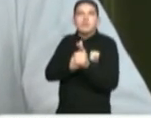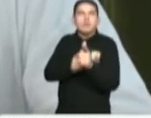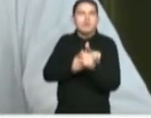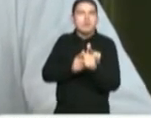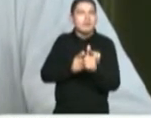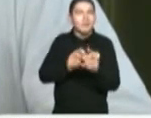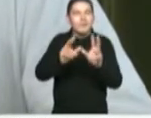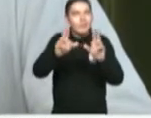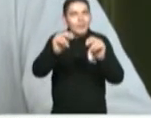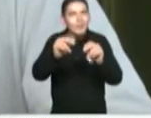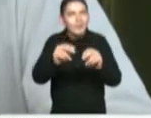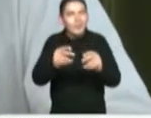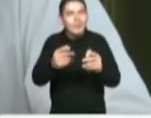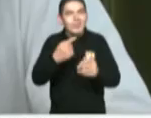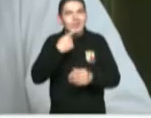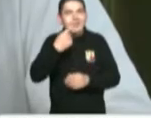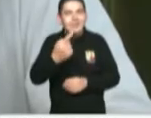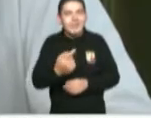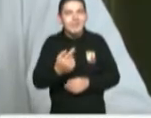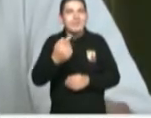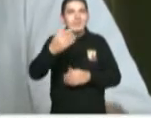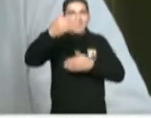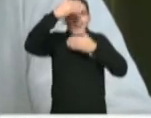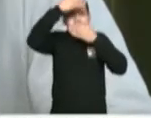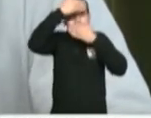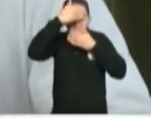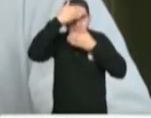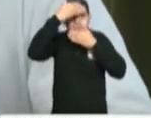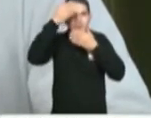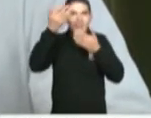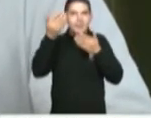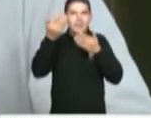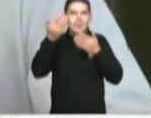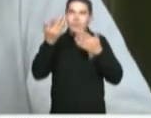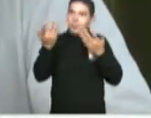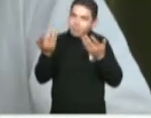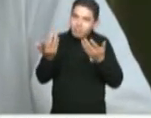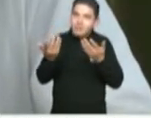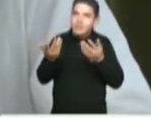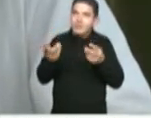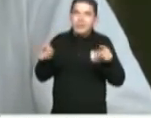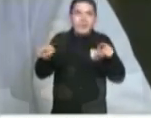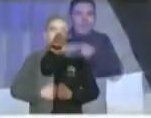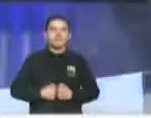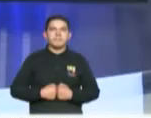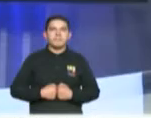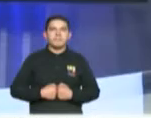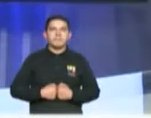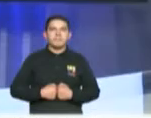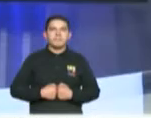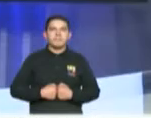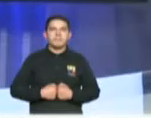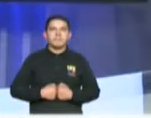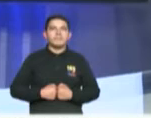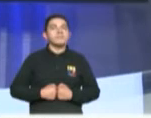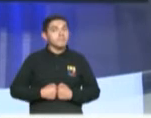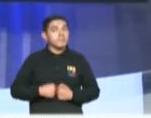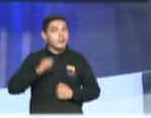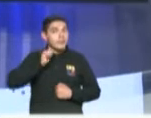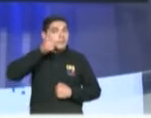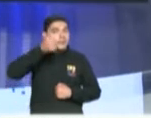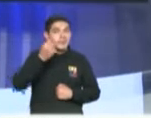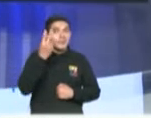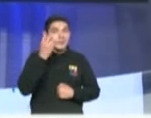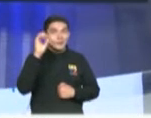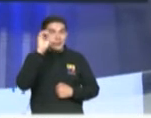noticia de que el ejército de liberación nacional se sienta también en la mesa de negociaciones mañana 12 de